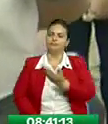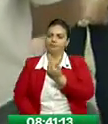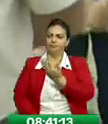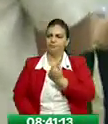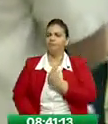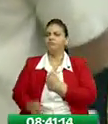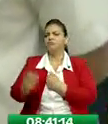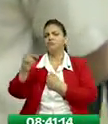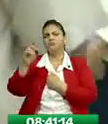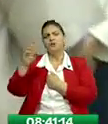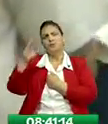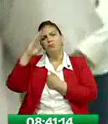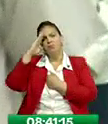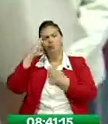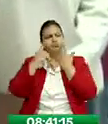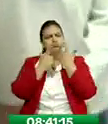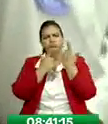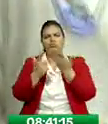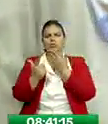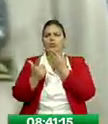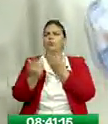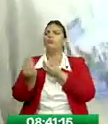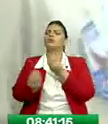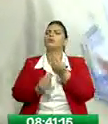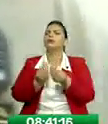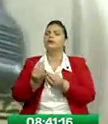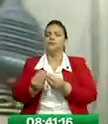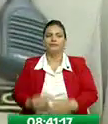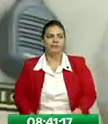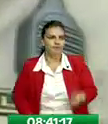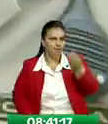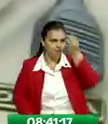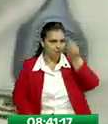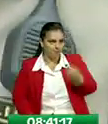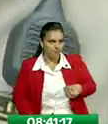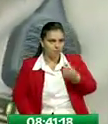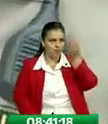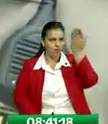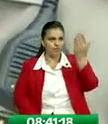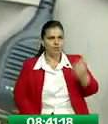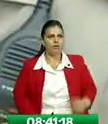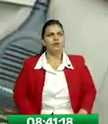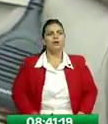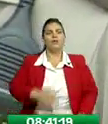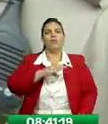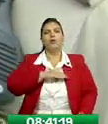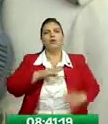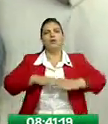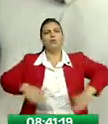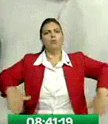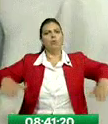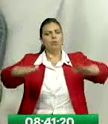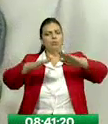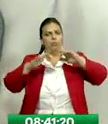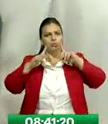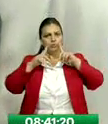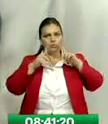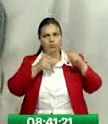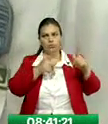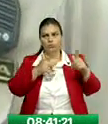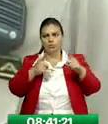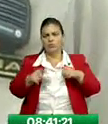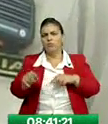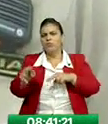han hecho para hacer esto? Sí, buenos días realmente. Nosotros como Policía Nacional es muy satisfactorio poder llegar a estos sectores que son bastante